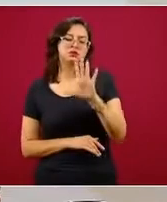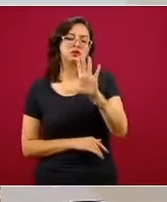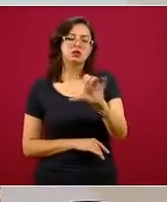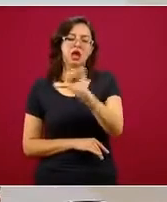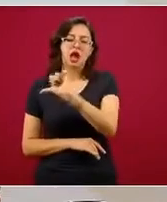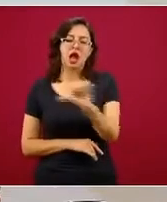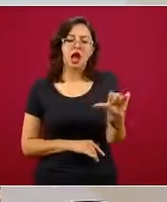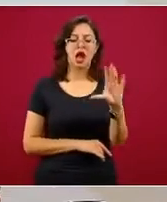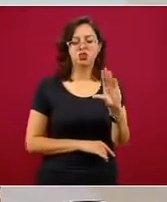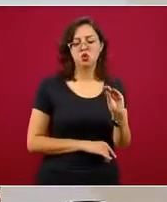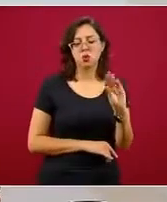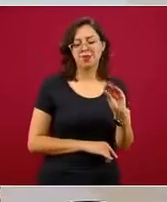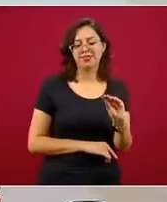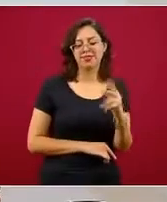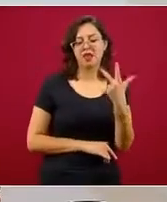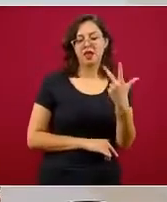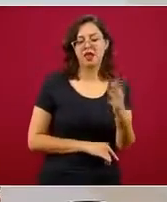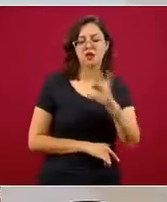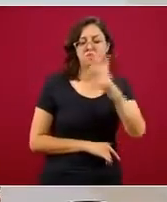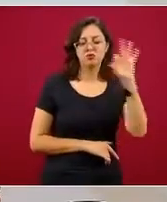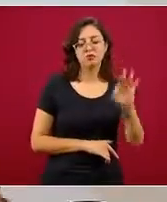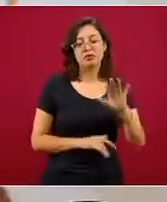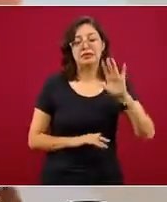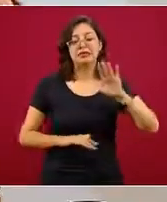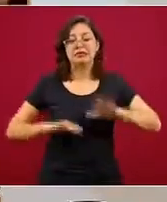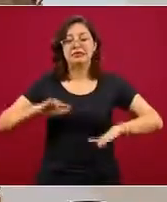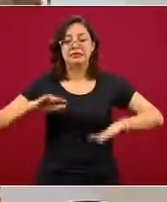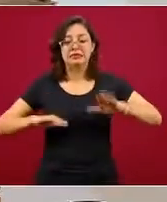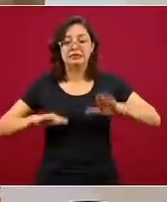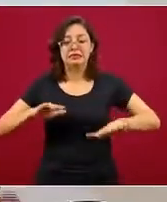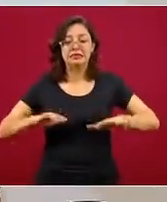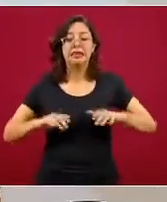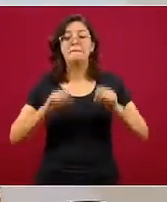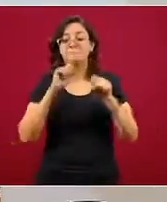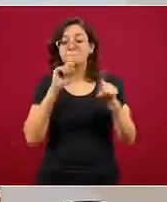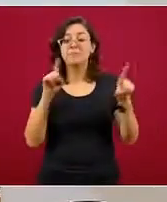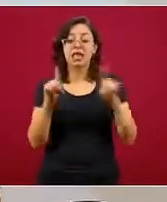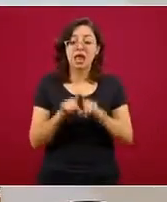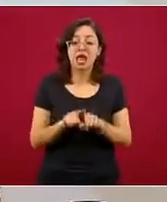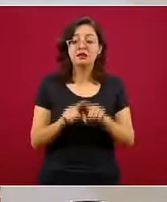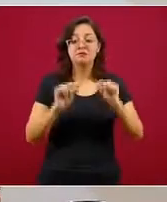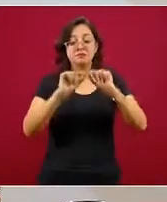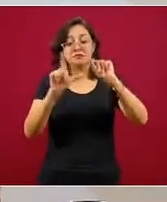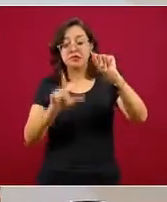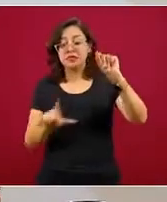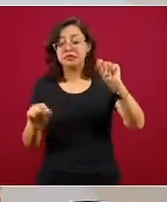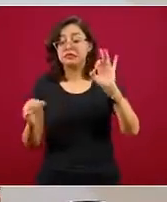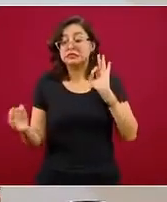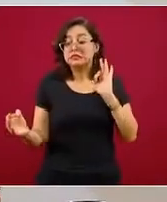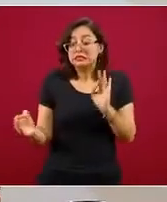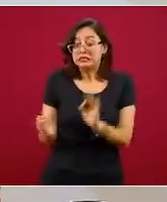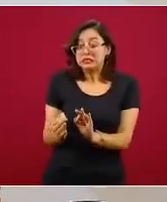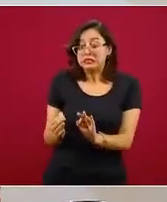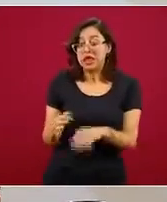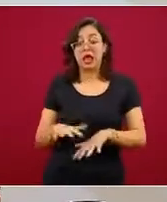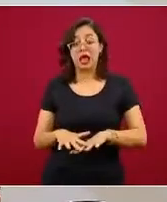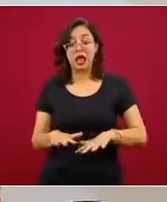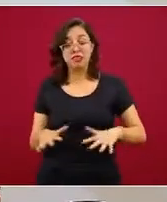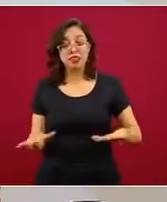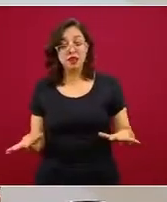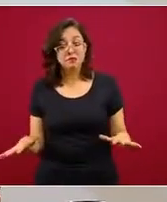a 98%. Esto varía de acuerdo a la altitud. En nivel del mar, en las zonas